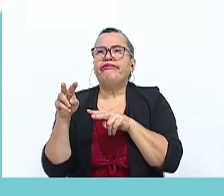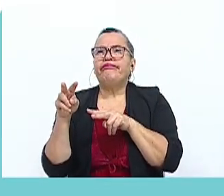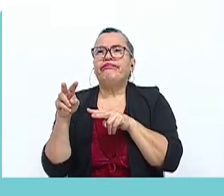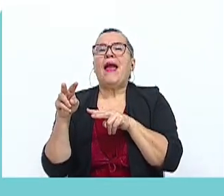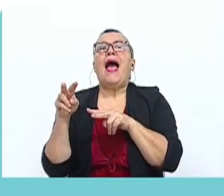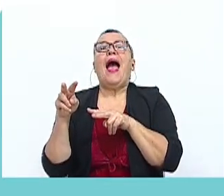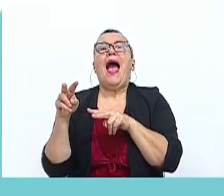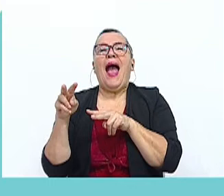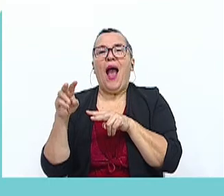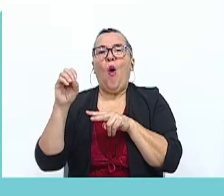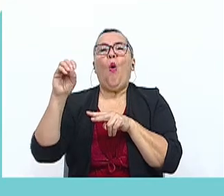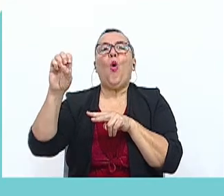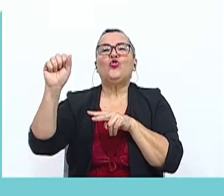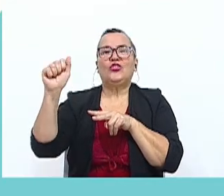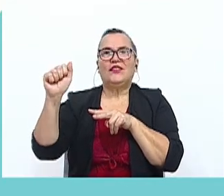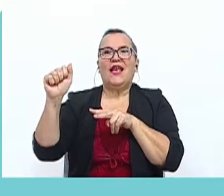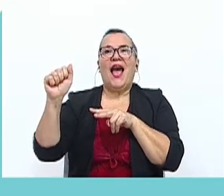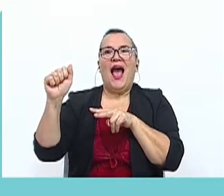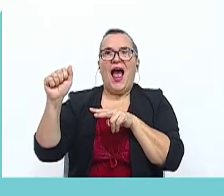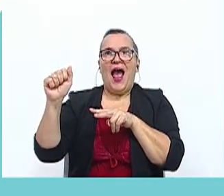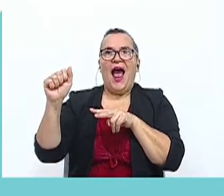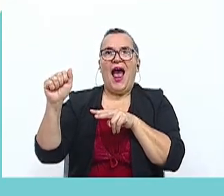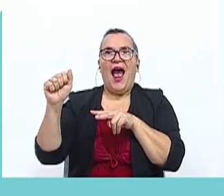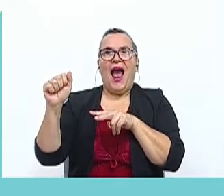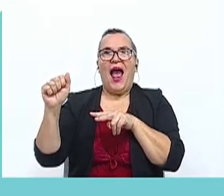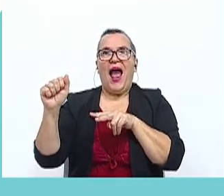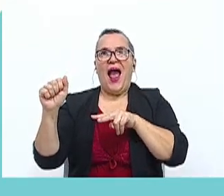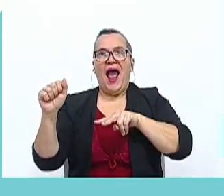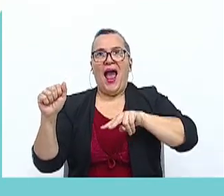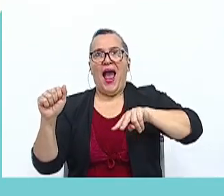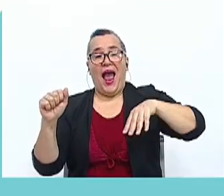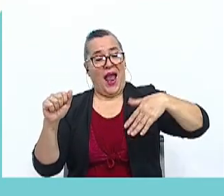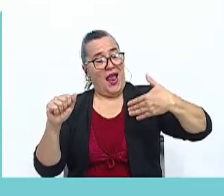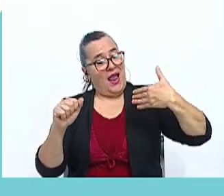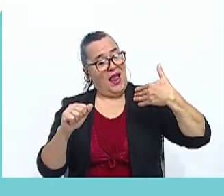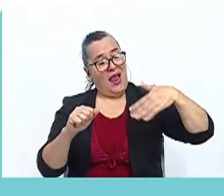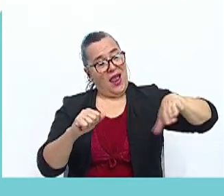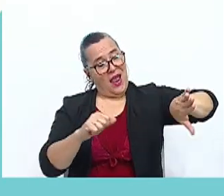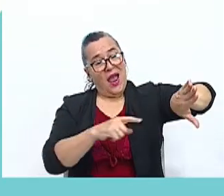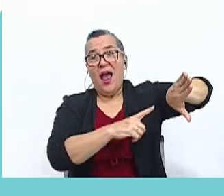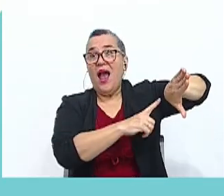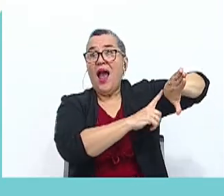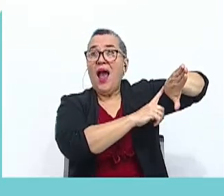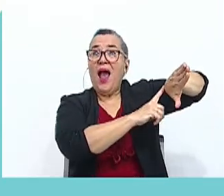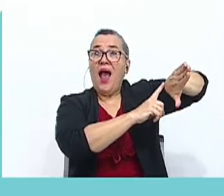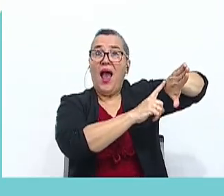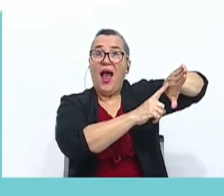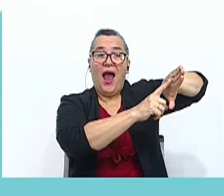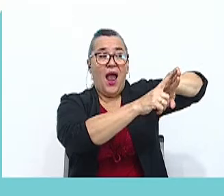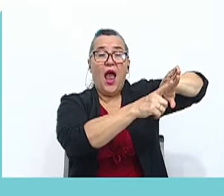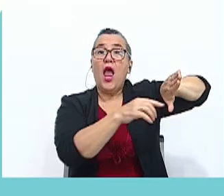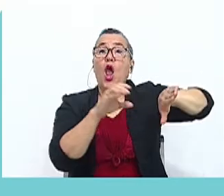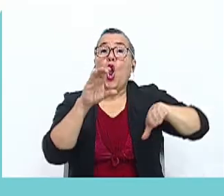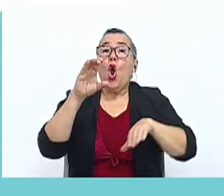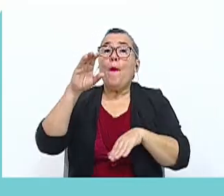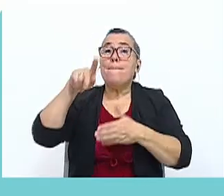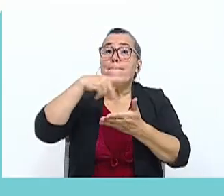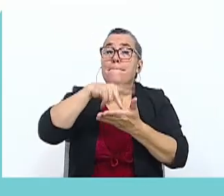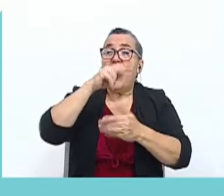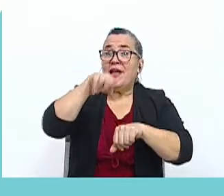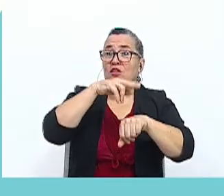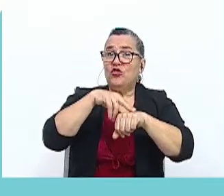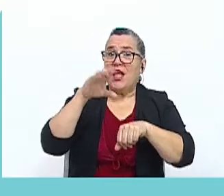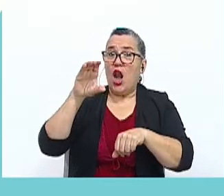la península de Osa. Podría hablarse del Parque Nacional Corcovado. Muy bien. Y por